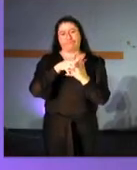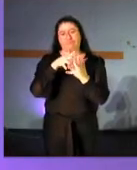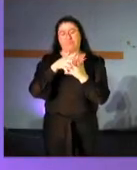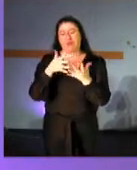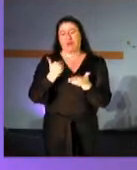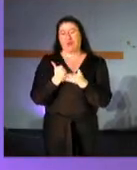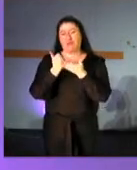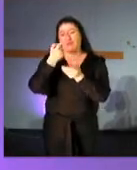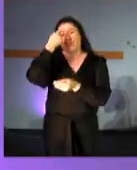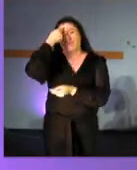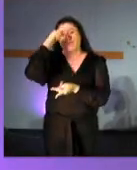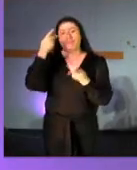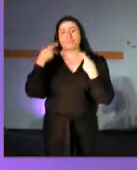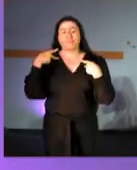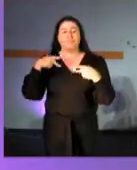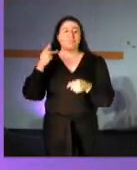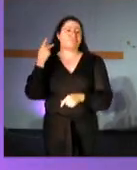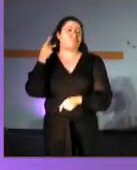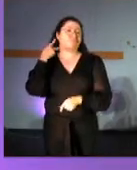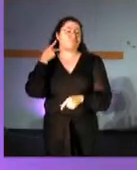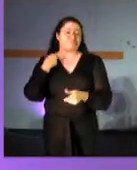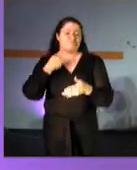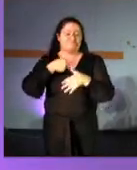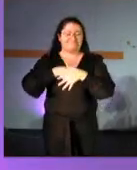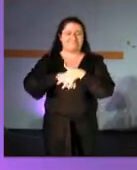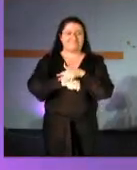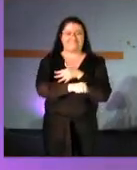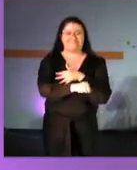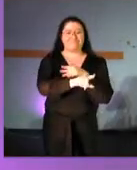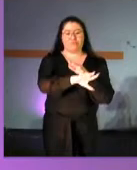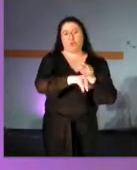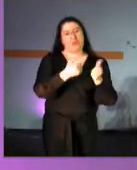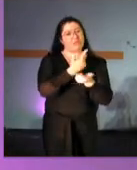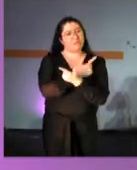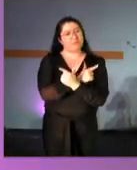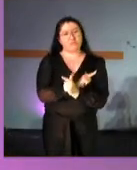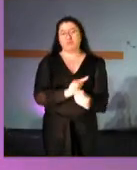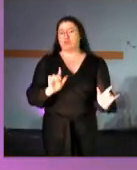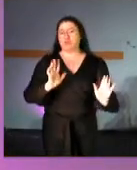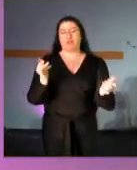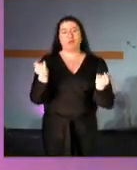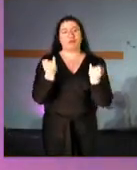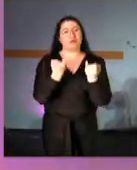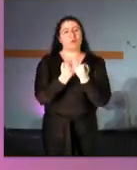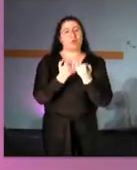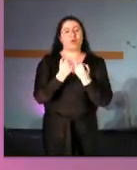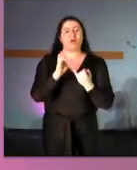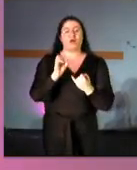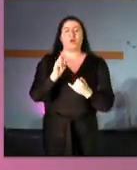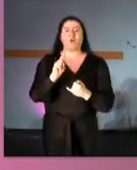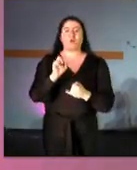políticos, incluyendo la de Daniel Ortega, y que en